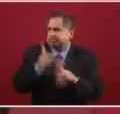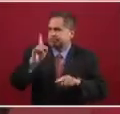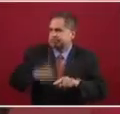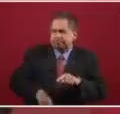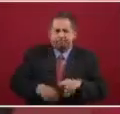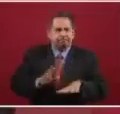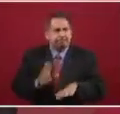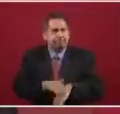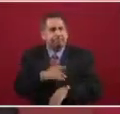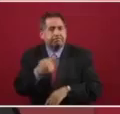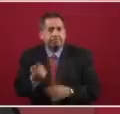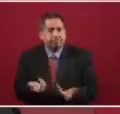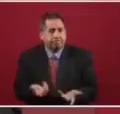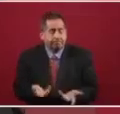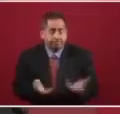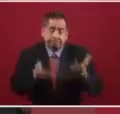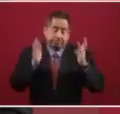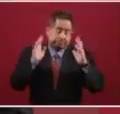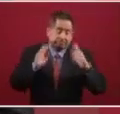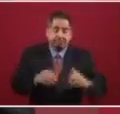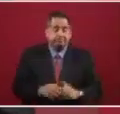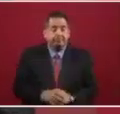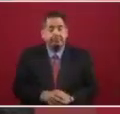Ya no regresé.